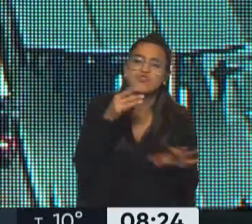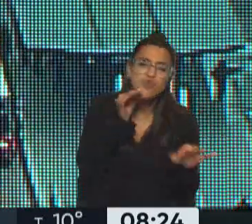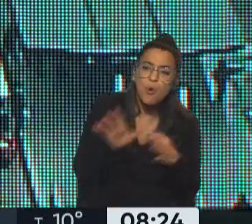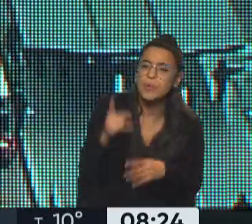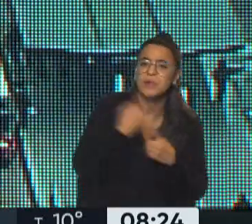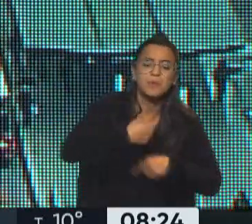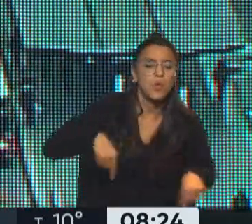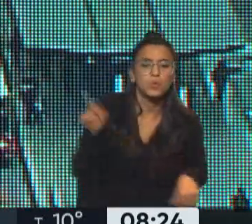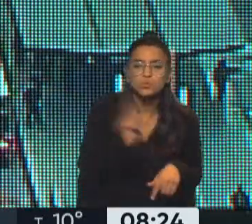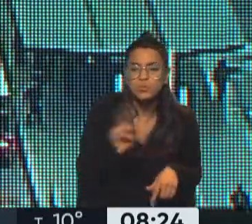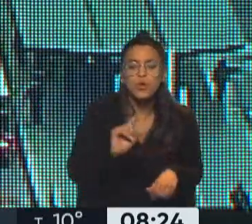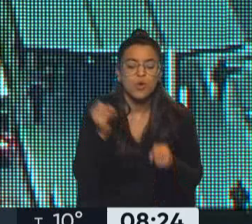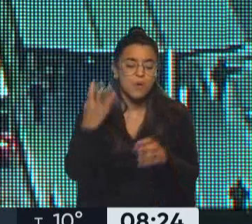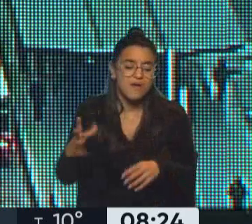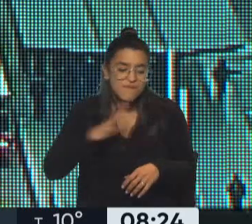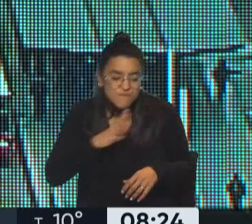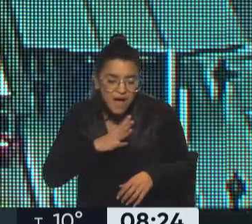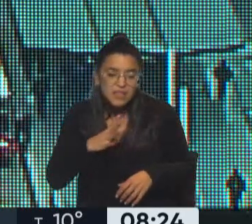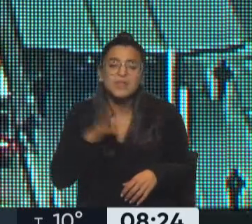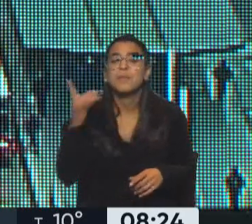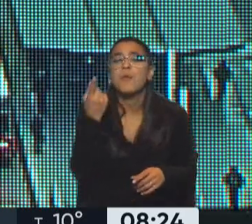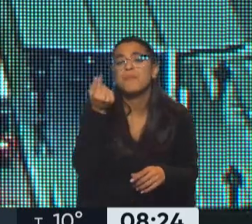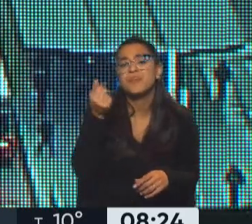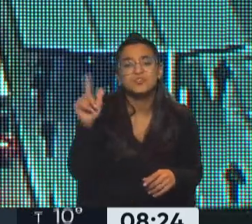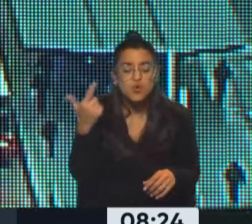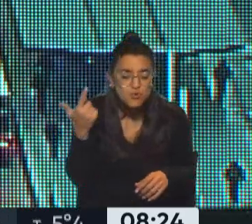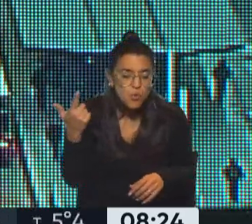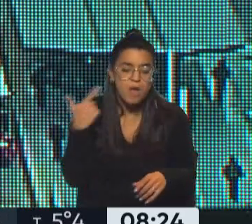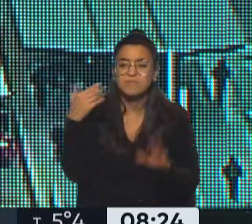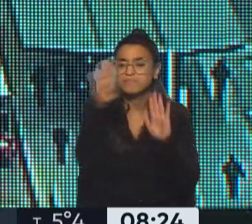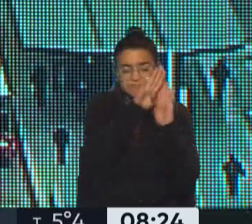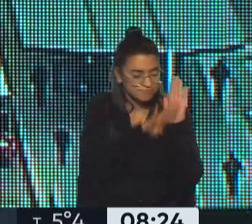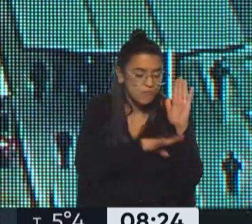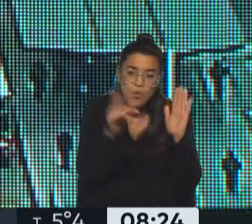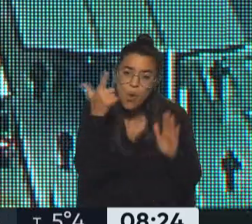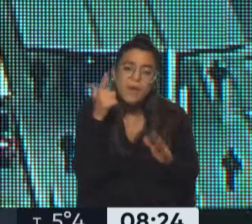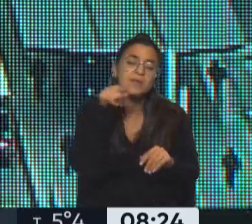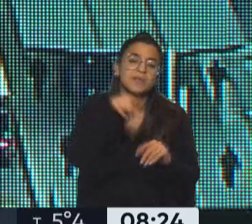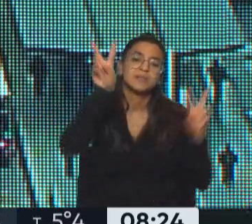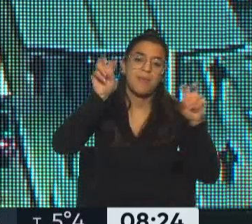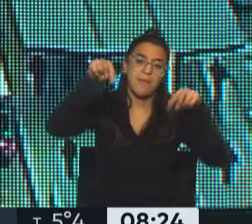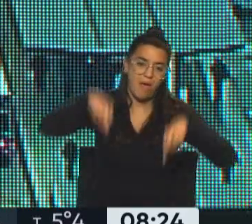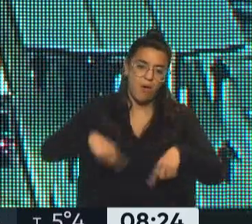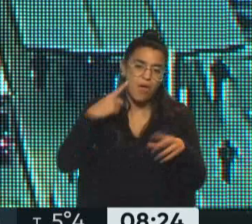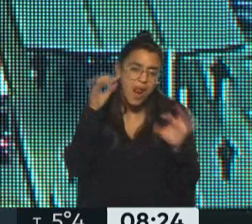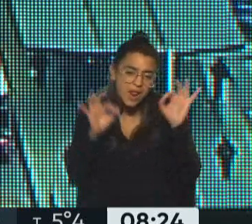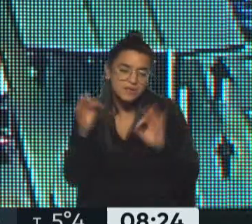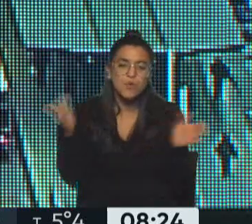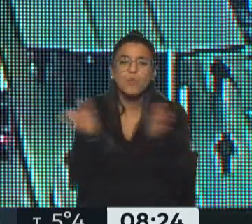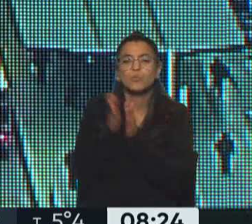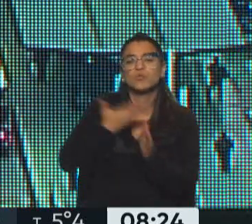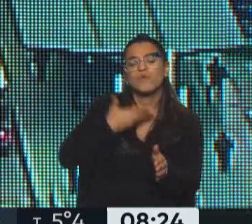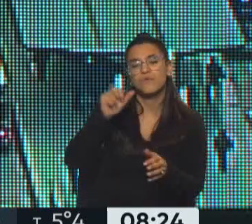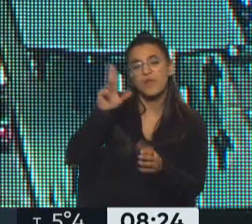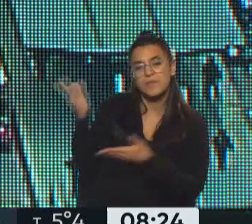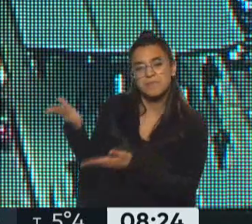vendiendo este producto, no solo por falta de stock, sino porque no hay precios, digamos, no hay listas. Es el tema que ya mismo estamos analizando junto con Flor Barragán y con